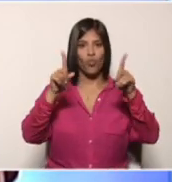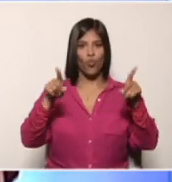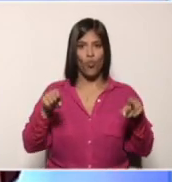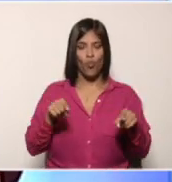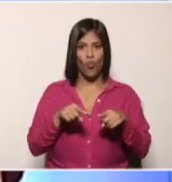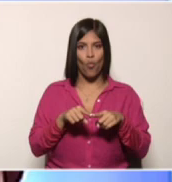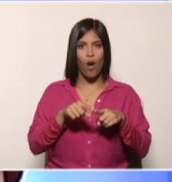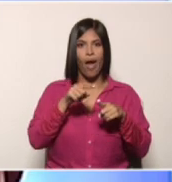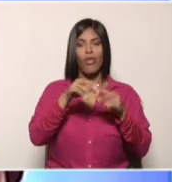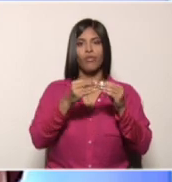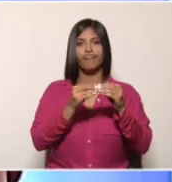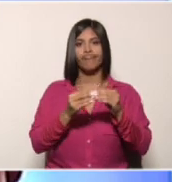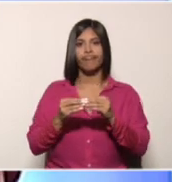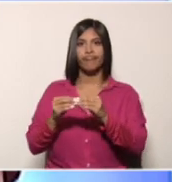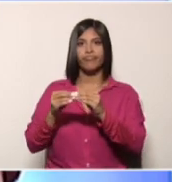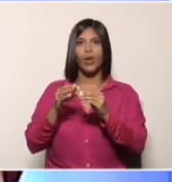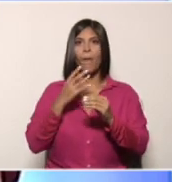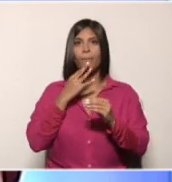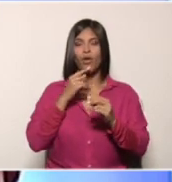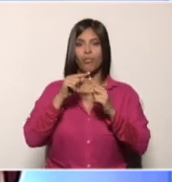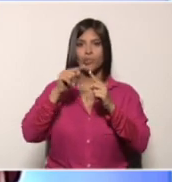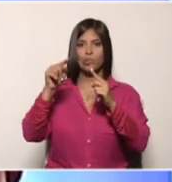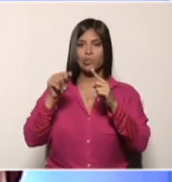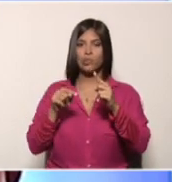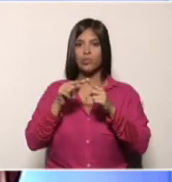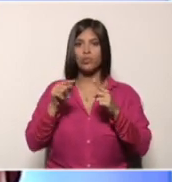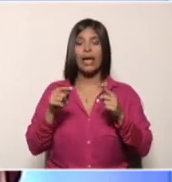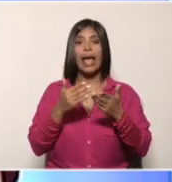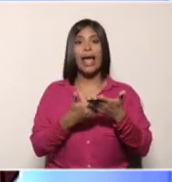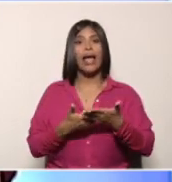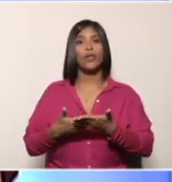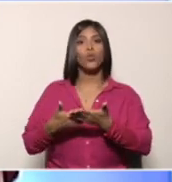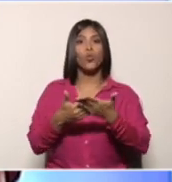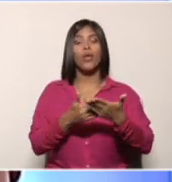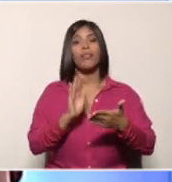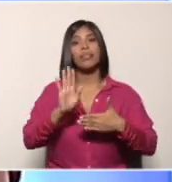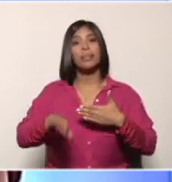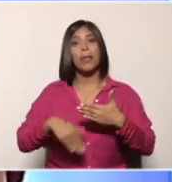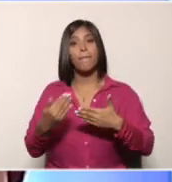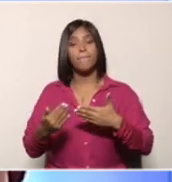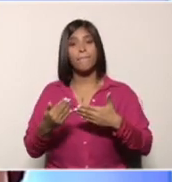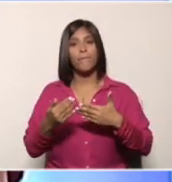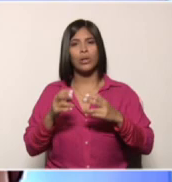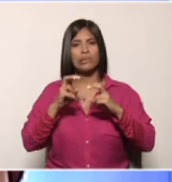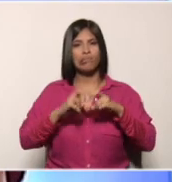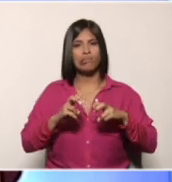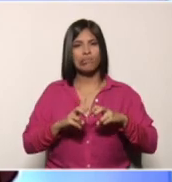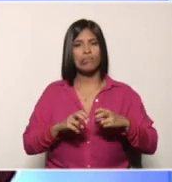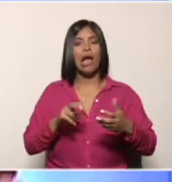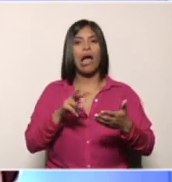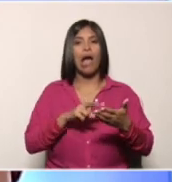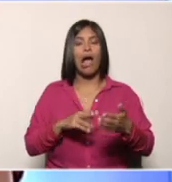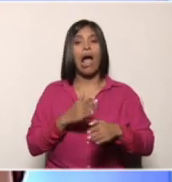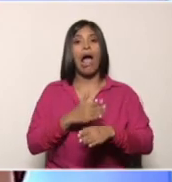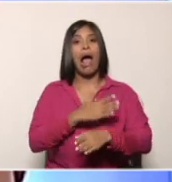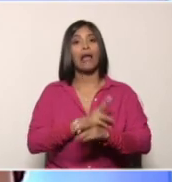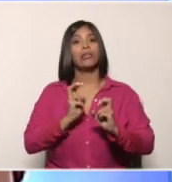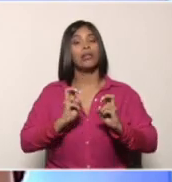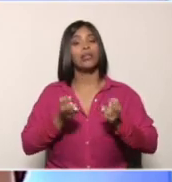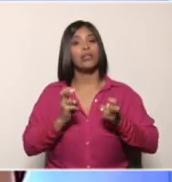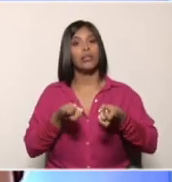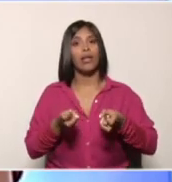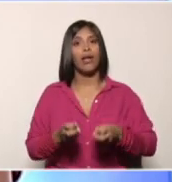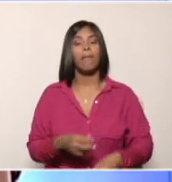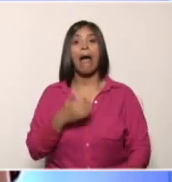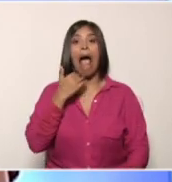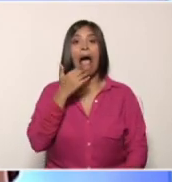se hace a través del uso de llaves y luego de que el estudiante ha hecho una revisión del tema que se plantea con anterioridad. Algunas de